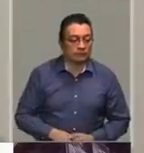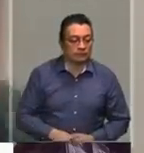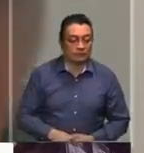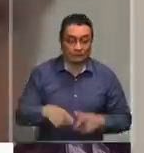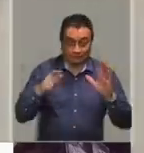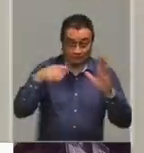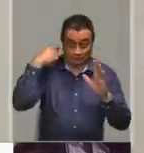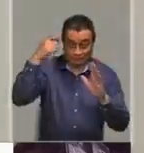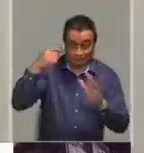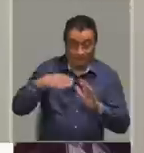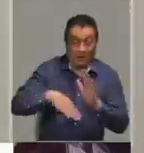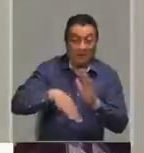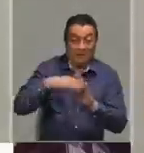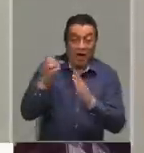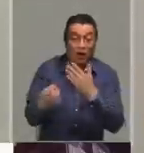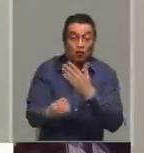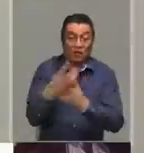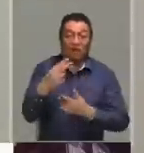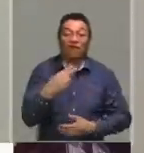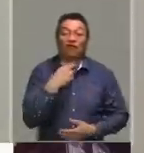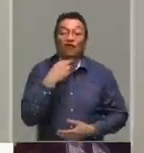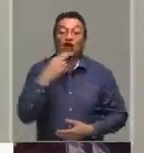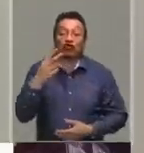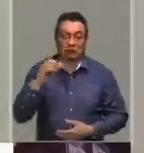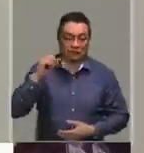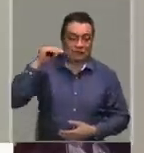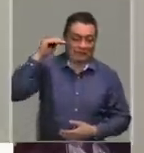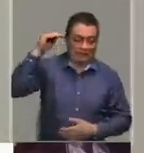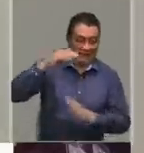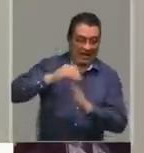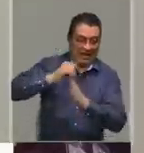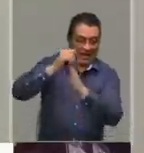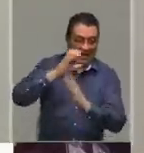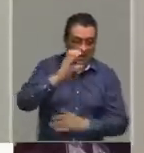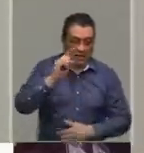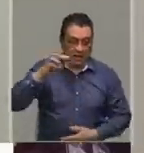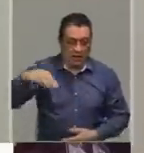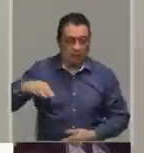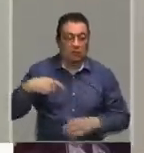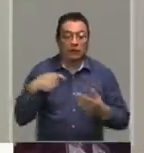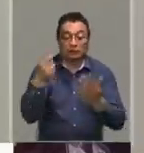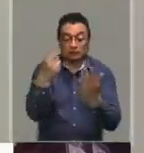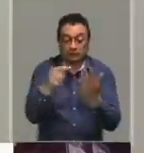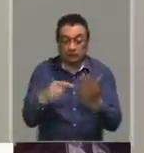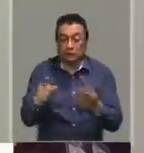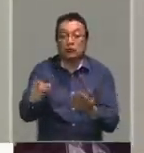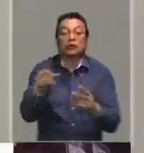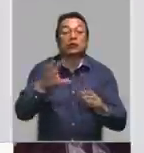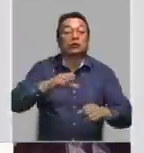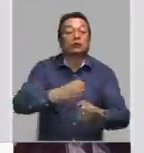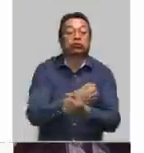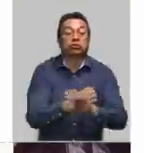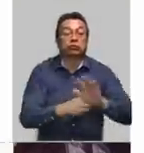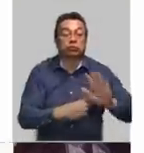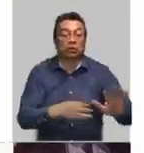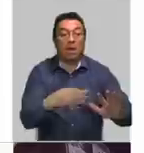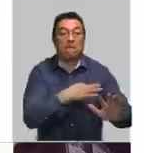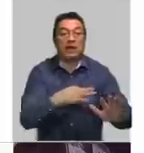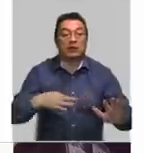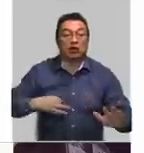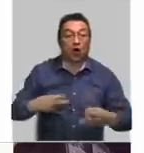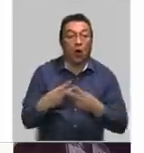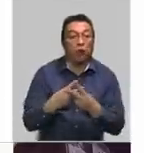Esta es la imagen más actual del vocero y líder de la CAM. En la audiencia de revisión de sus medidas cautelares y la instancia en que el Ministerio